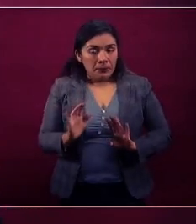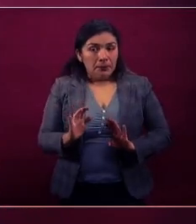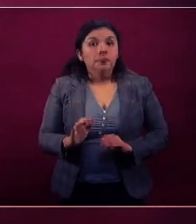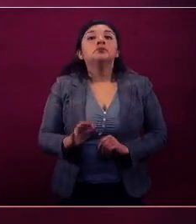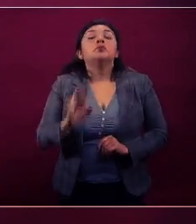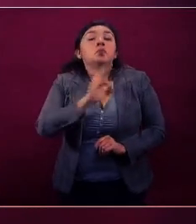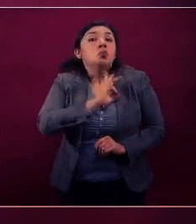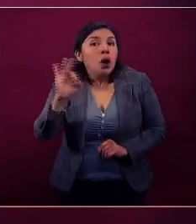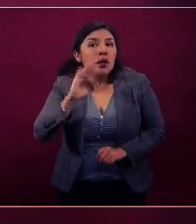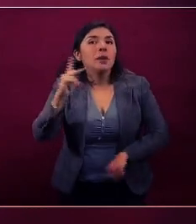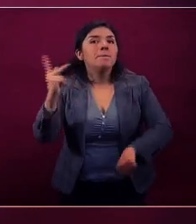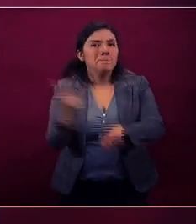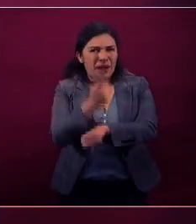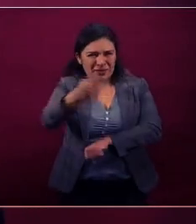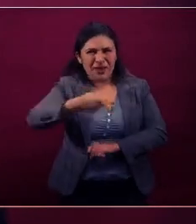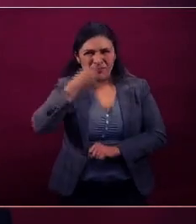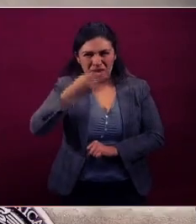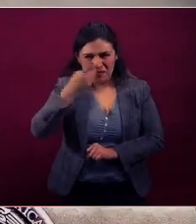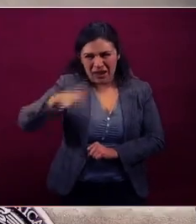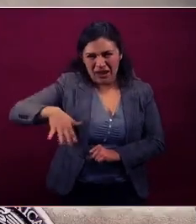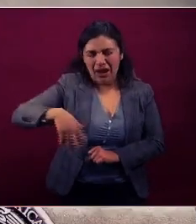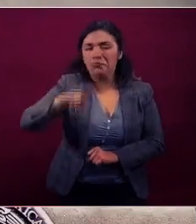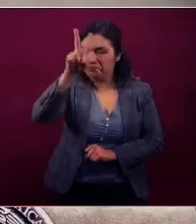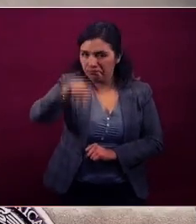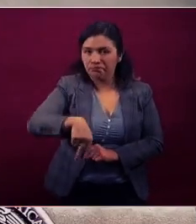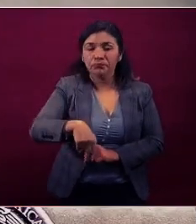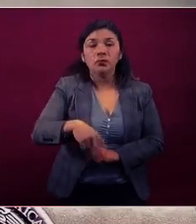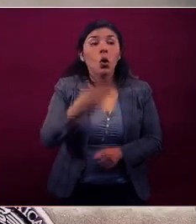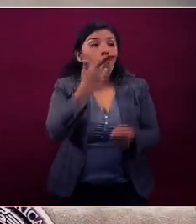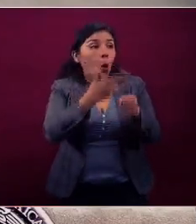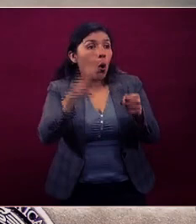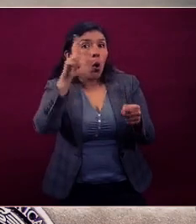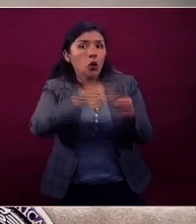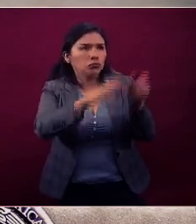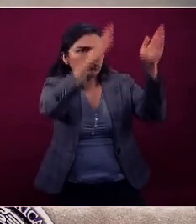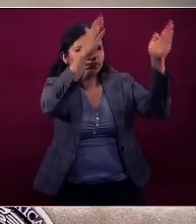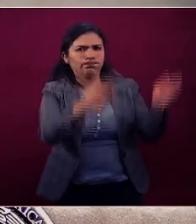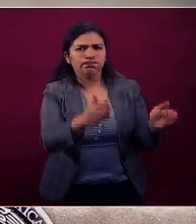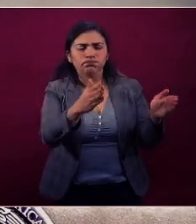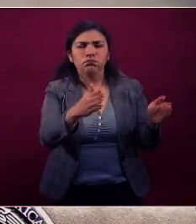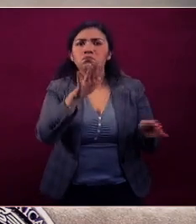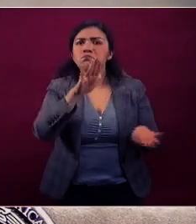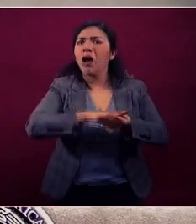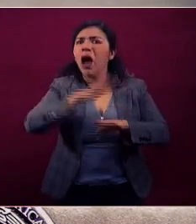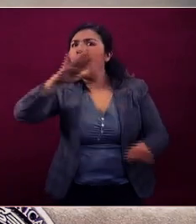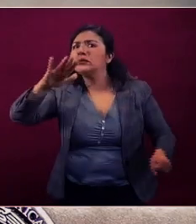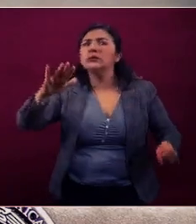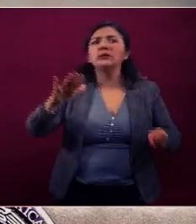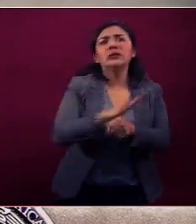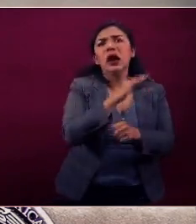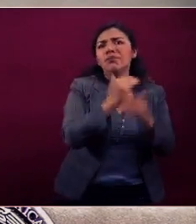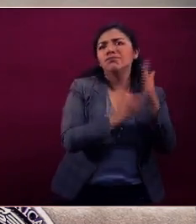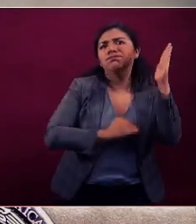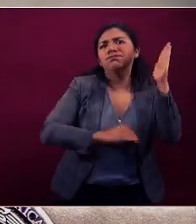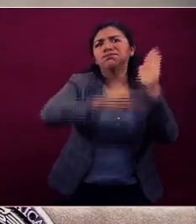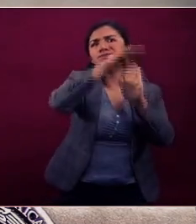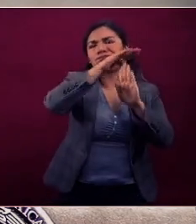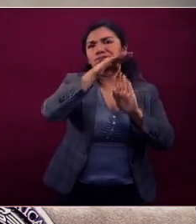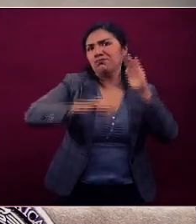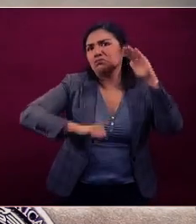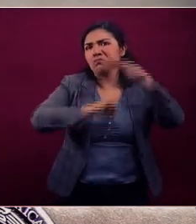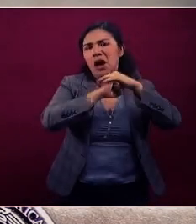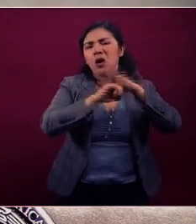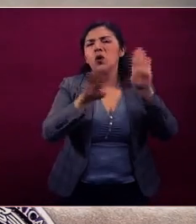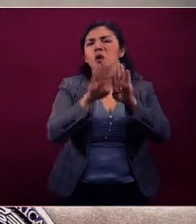Y puede ocurrir lo que usted relata, efectivamente, que un hospital en concreto llegue a su máxima capacidad, lo que se acaba de comentar